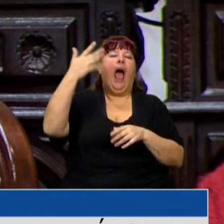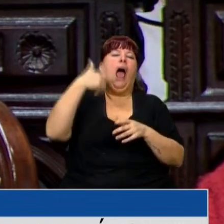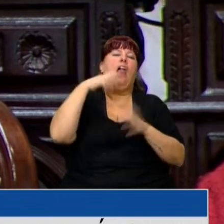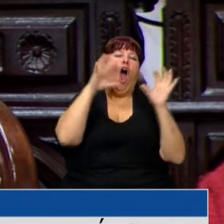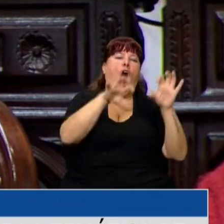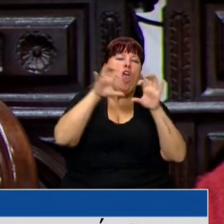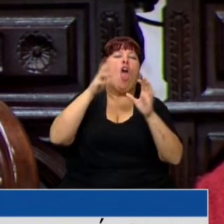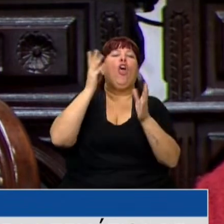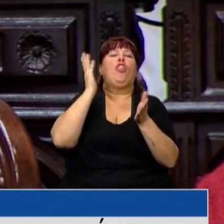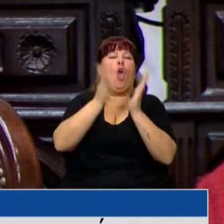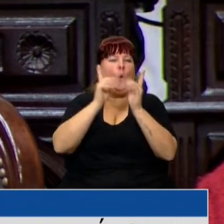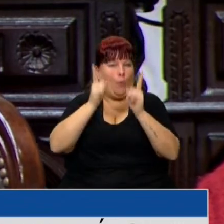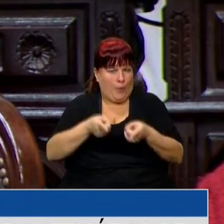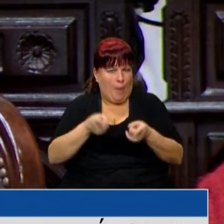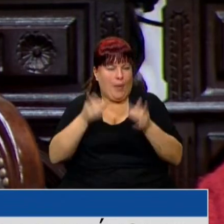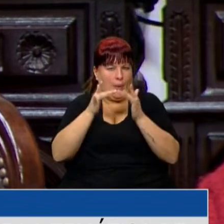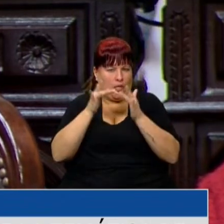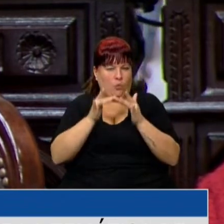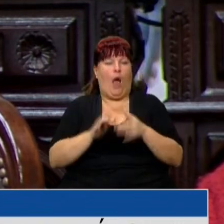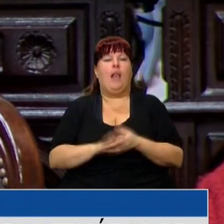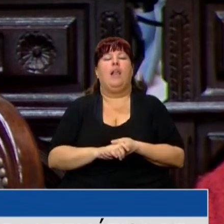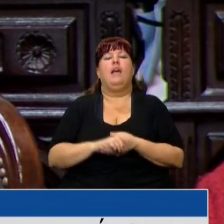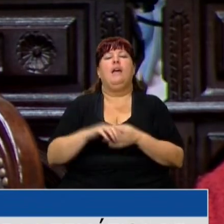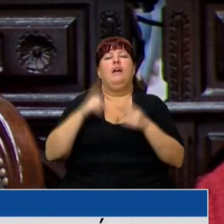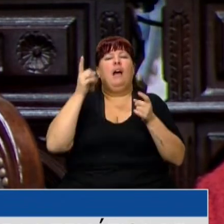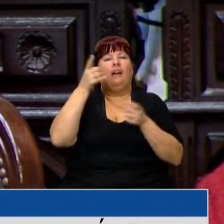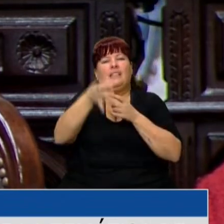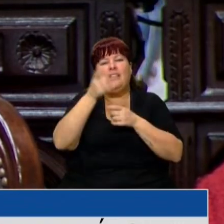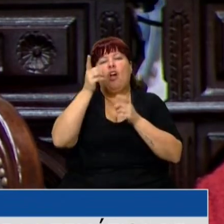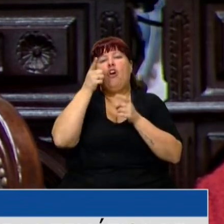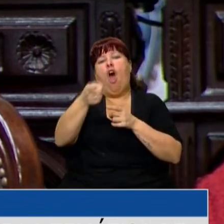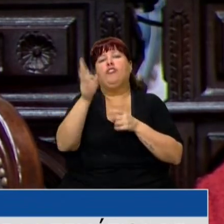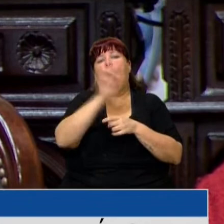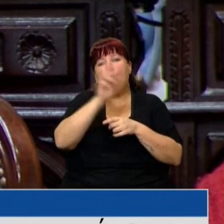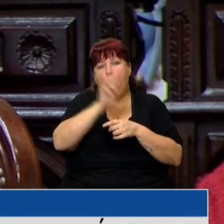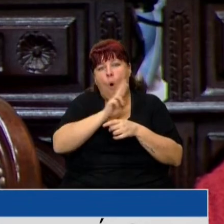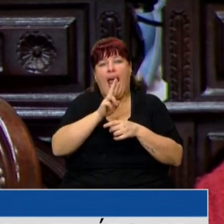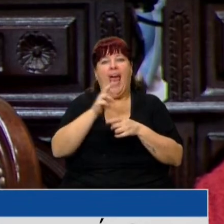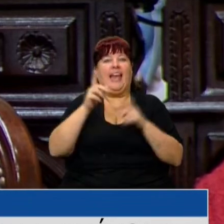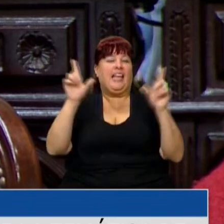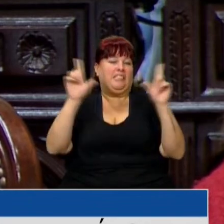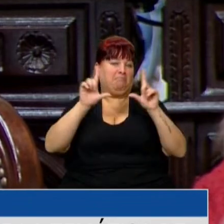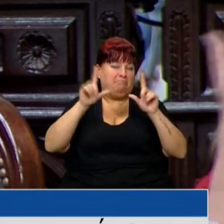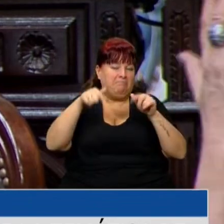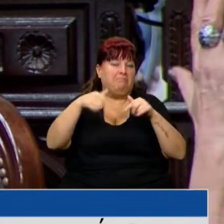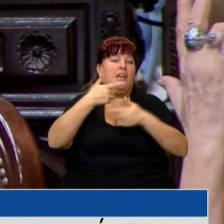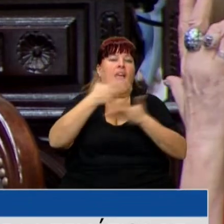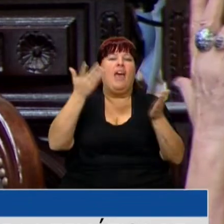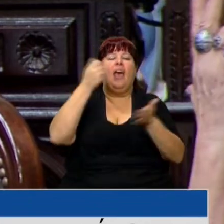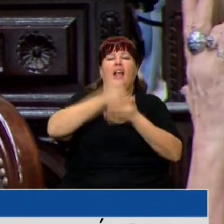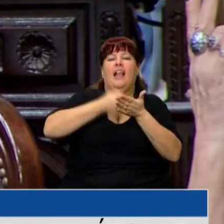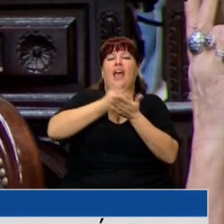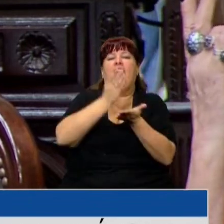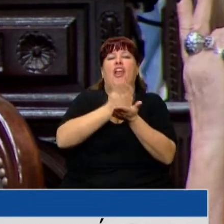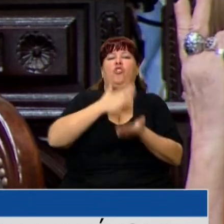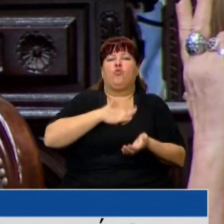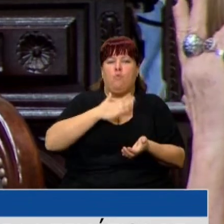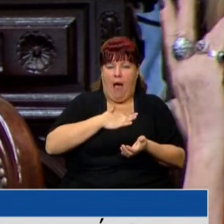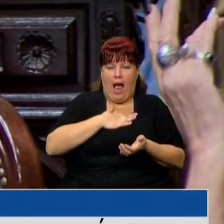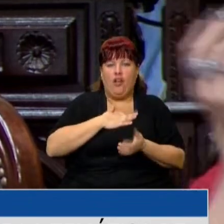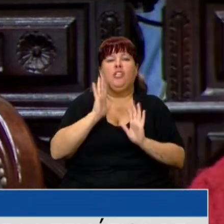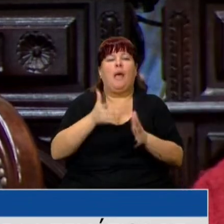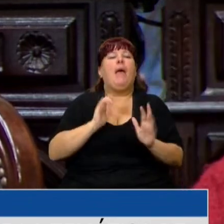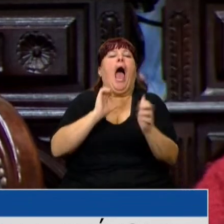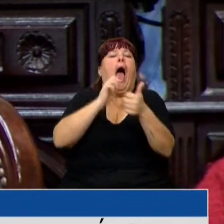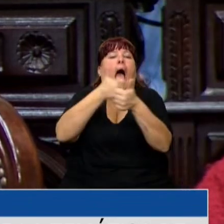sus variables, ataques coordinados masivos hacia mujeres, comunicadoras y activistas de derechos humanos, y